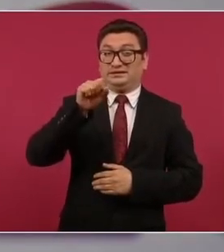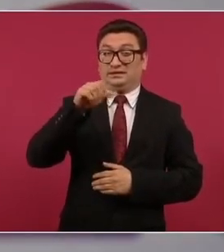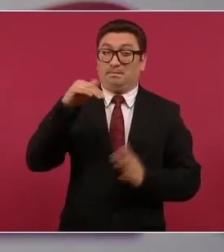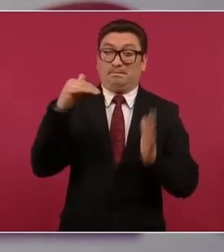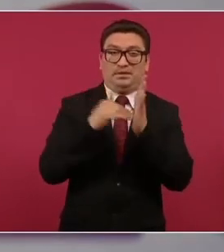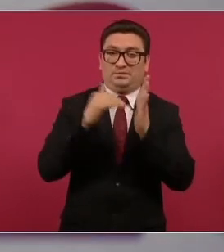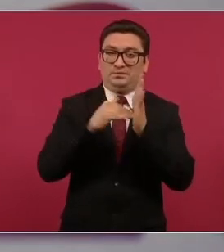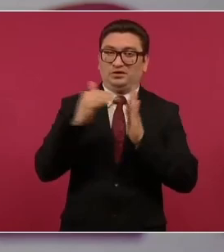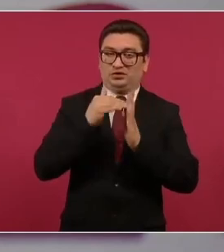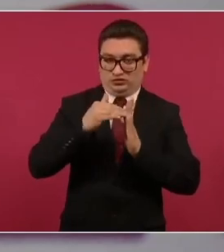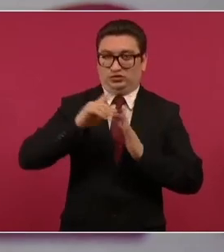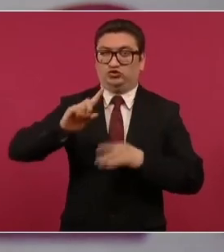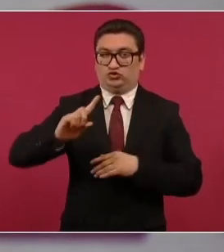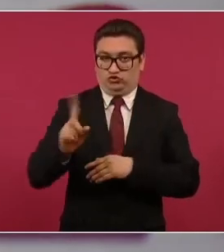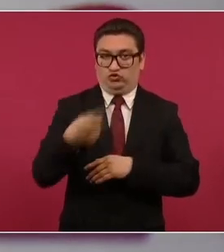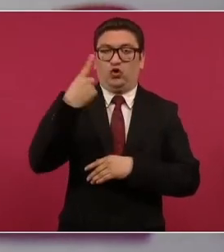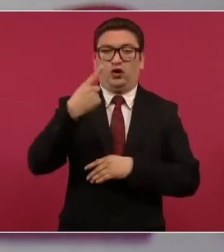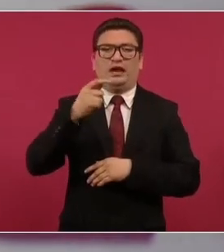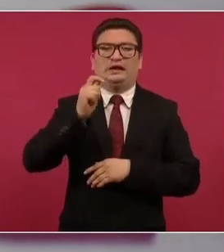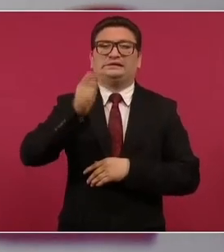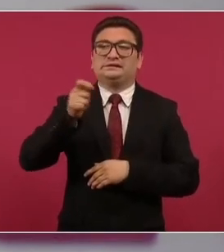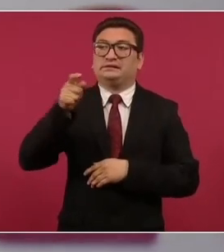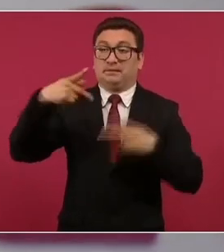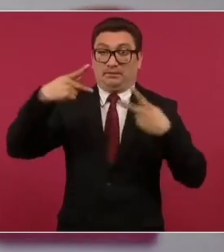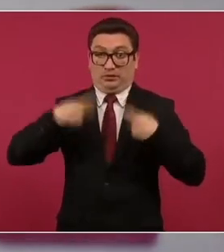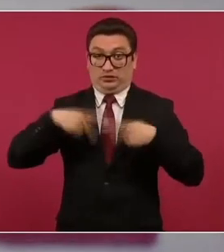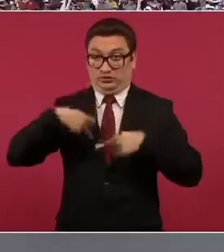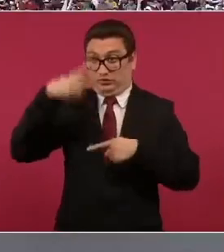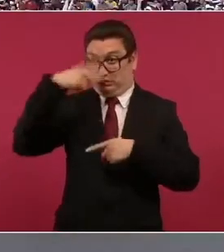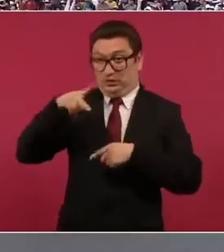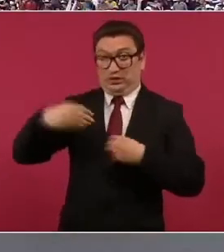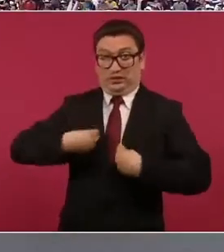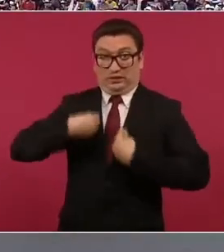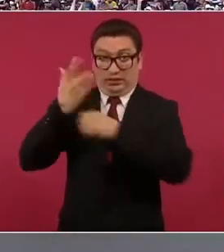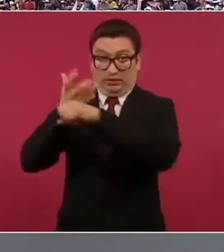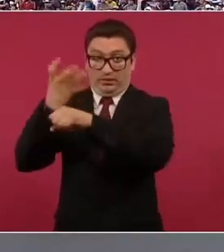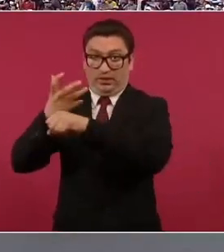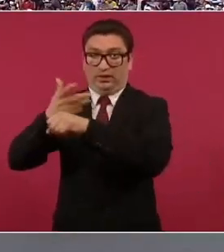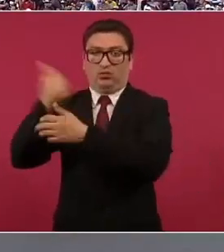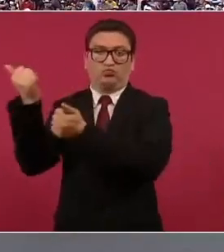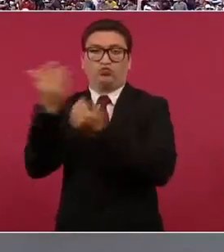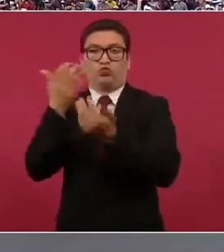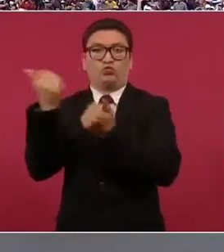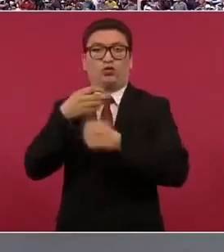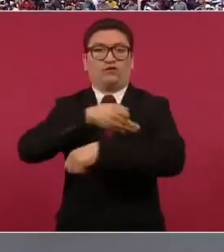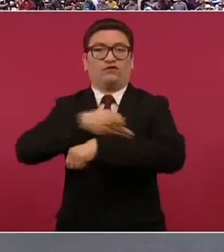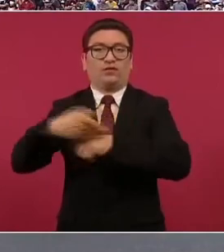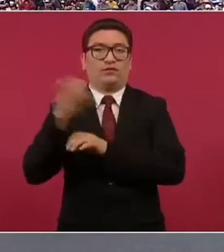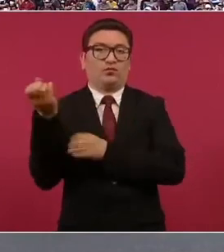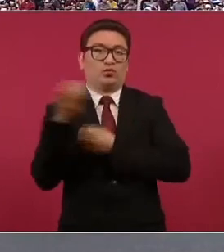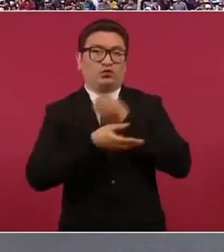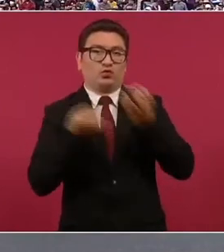$60 mil millones estimamos que van a enviar nuestros paisanos este año a sus familiares.